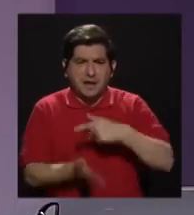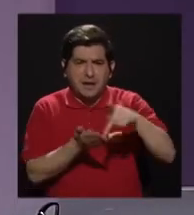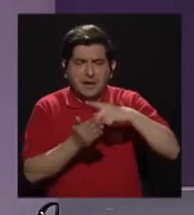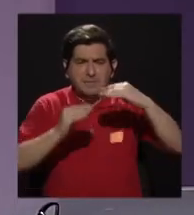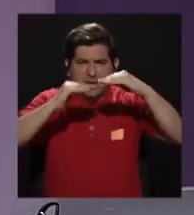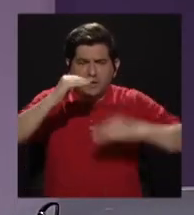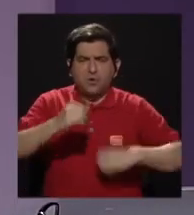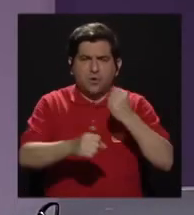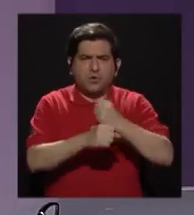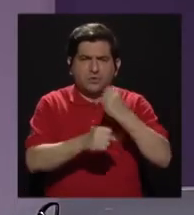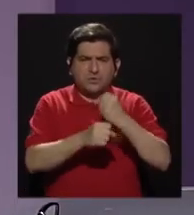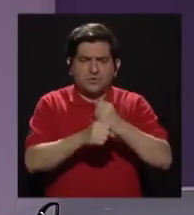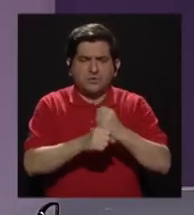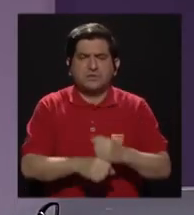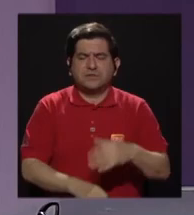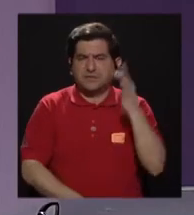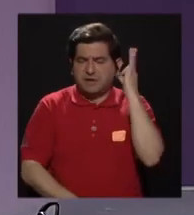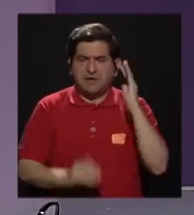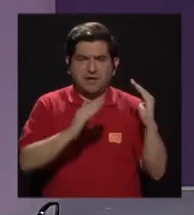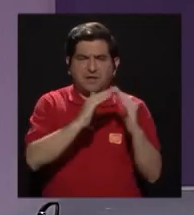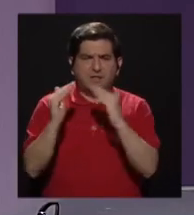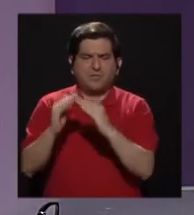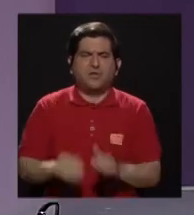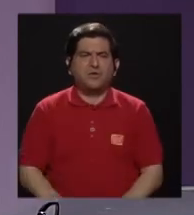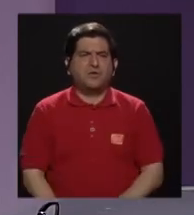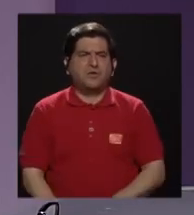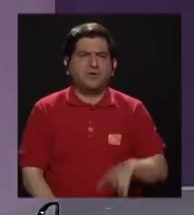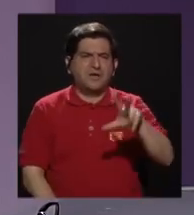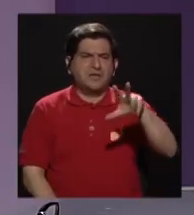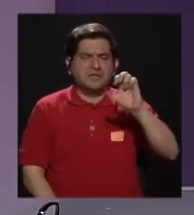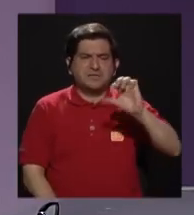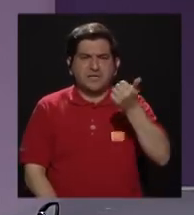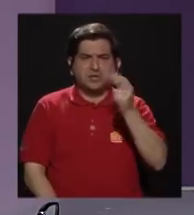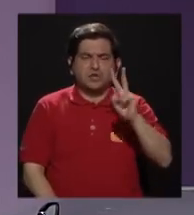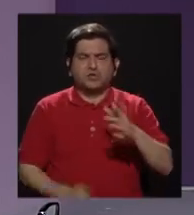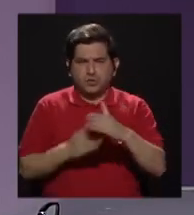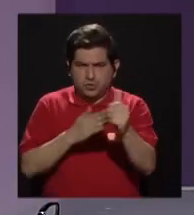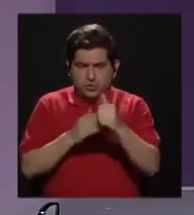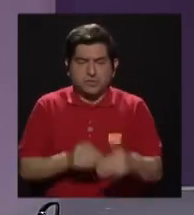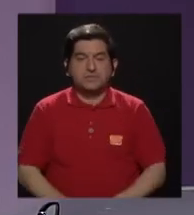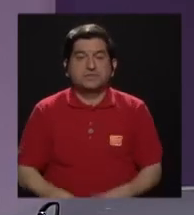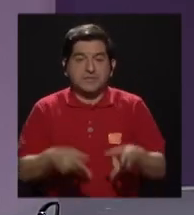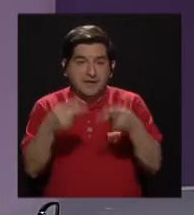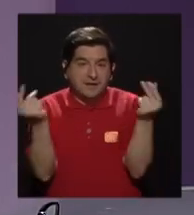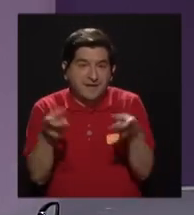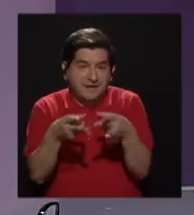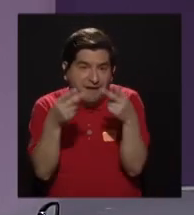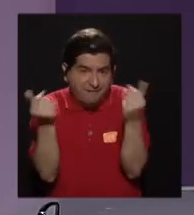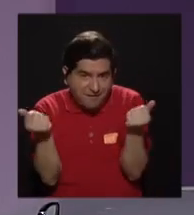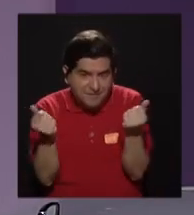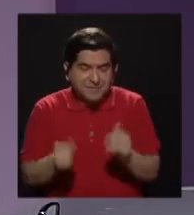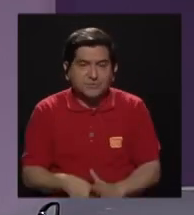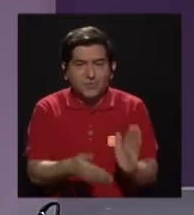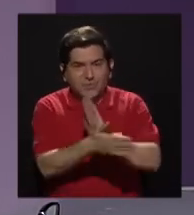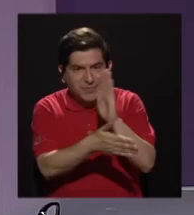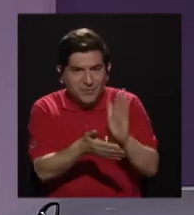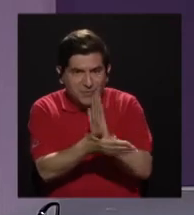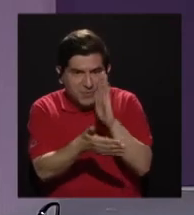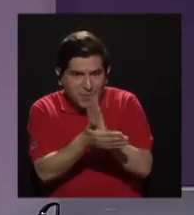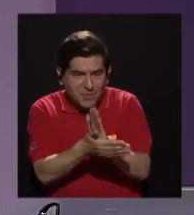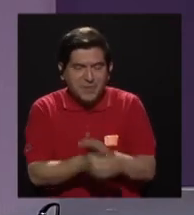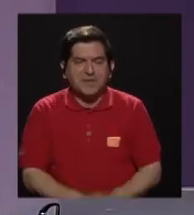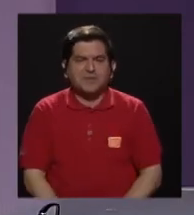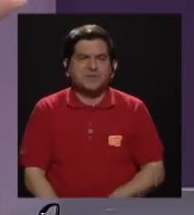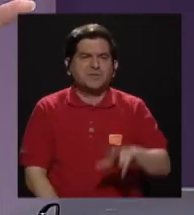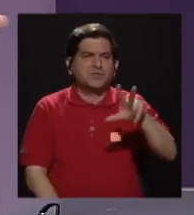de una trabajadora doméstica anda por los $312. Y los costos de documentación andan por